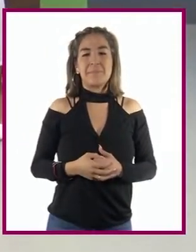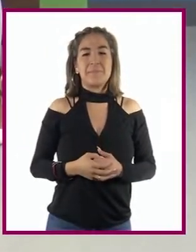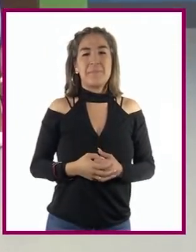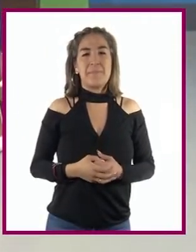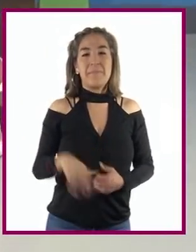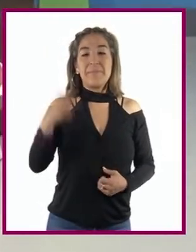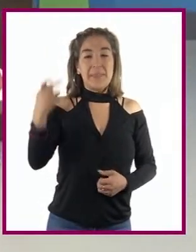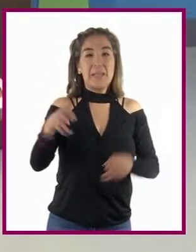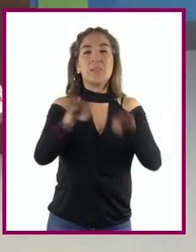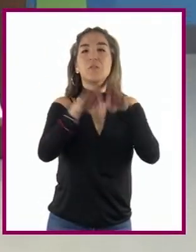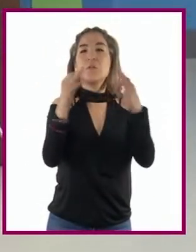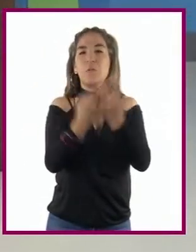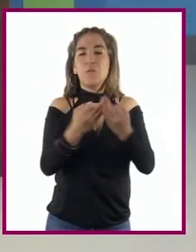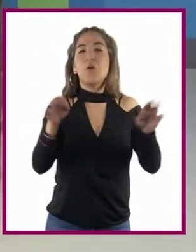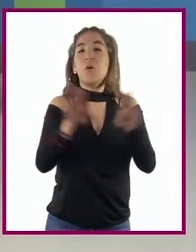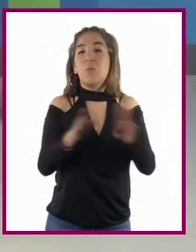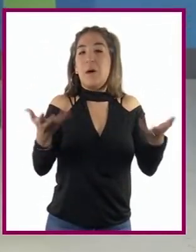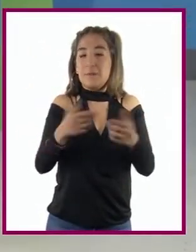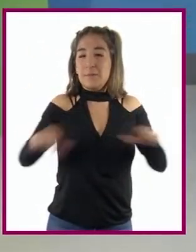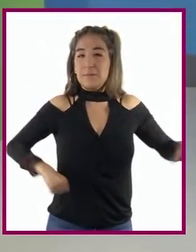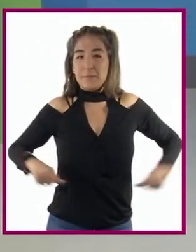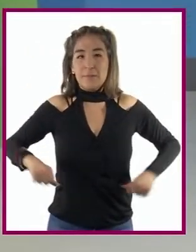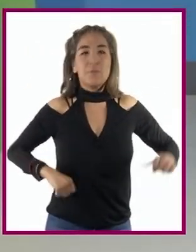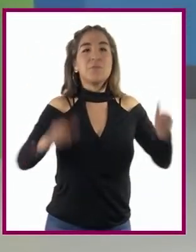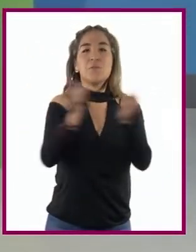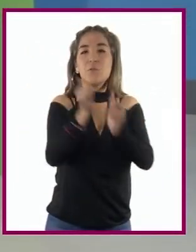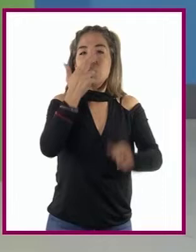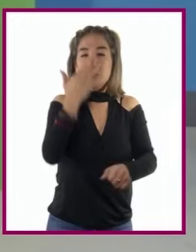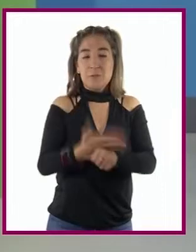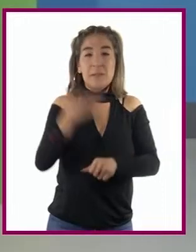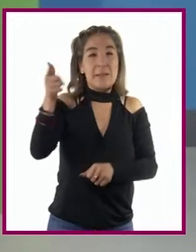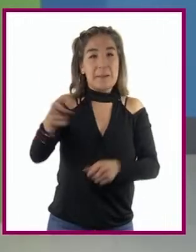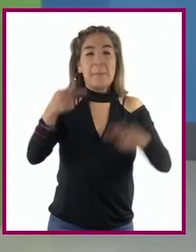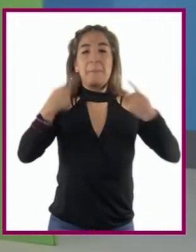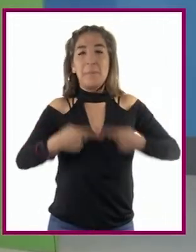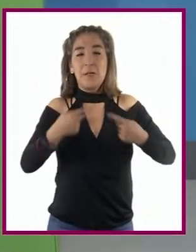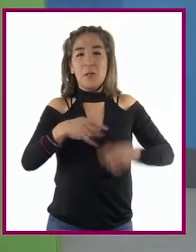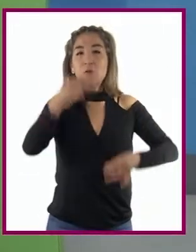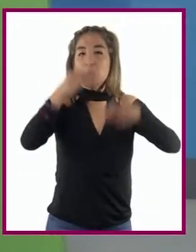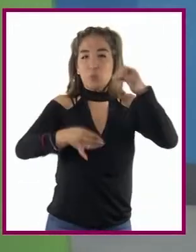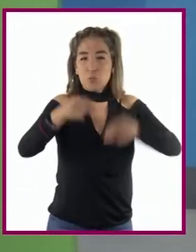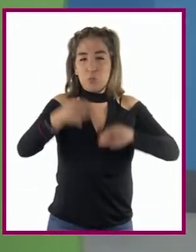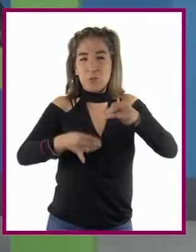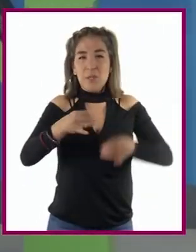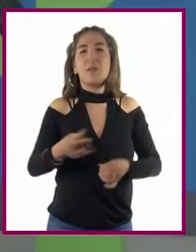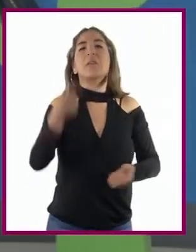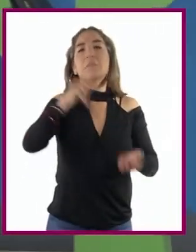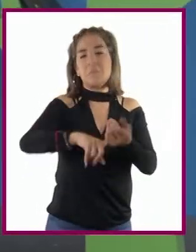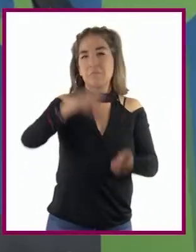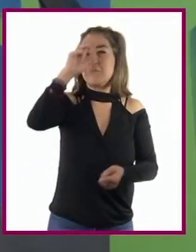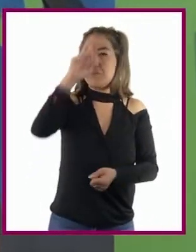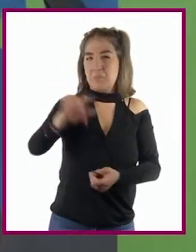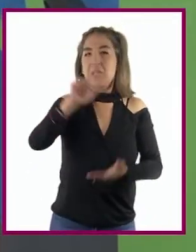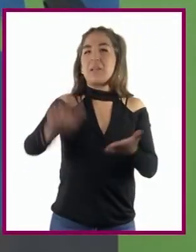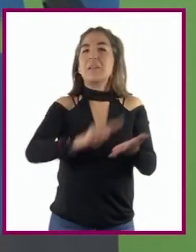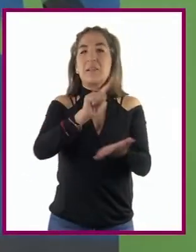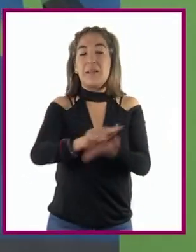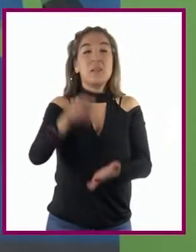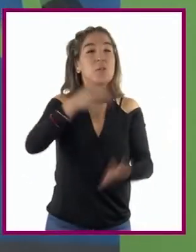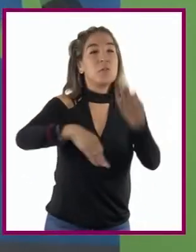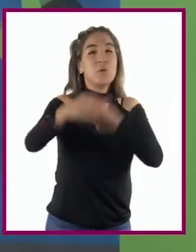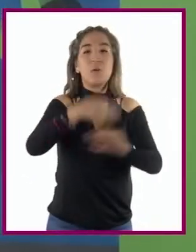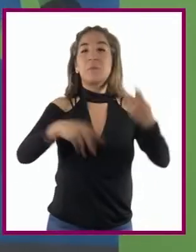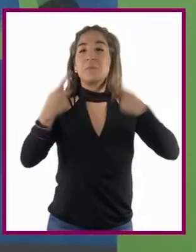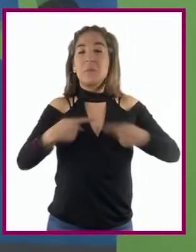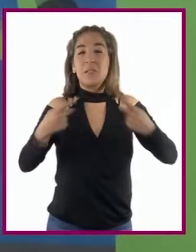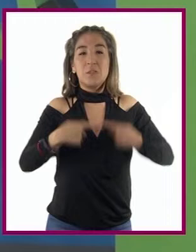De esta manera, al actuar con justicia, las autoridades no solo respetan la ley, sino que tendrían que buscar que todas y